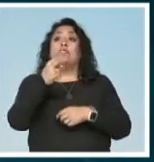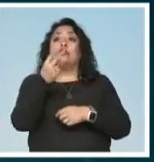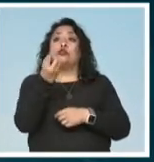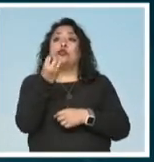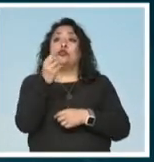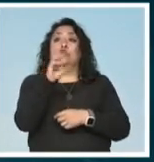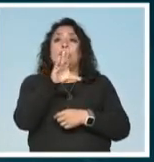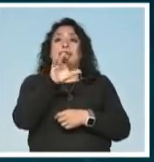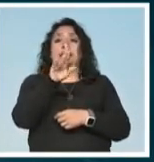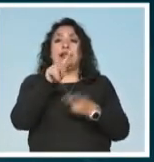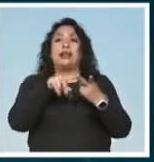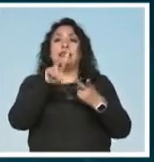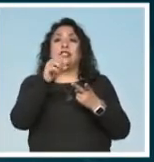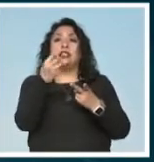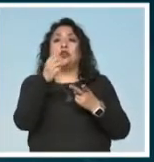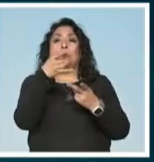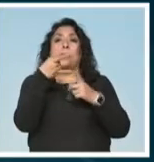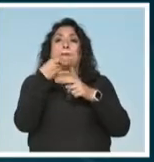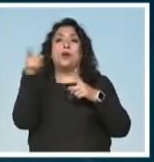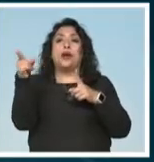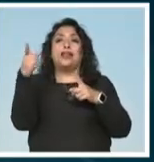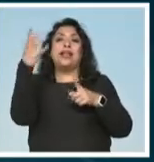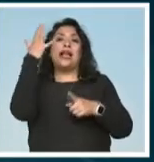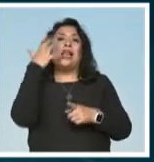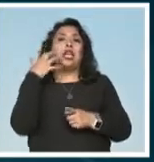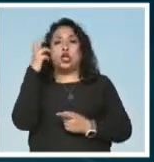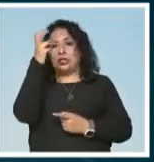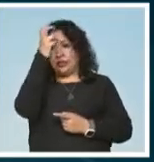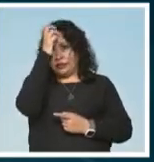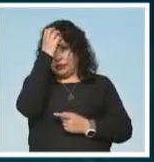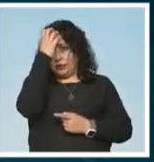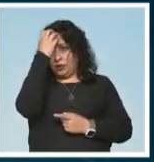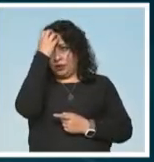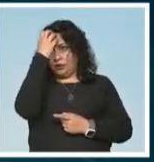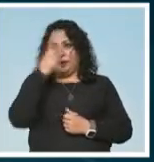CENART y el 30 de octubre en la Puerta de los Leones de Chapultepec.